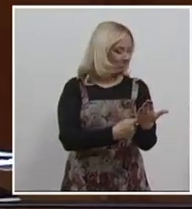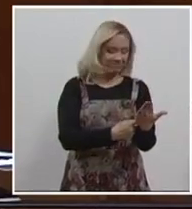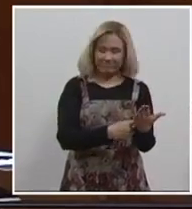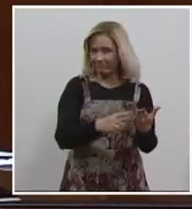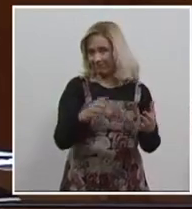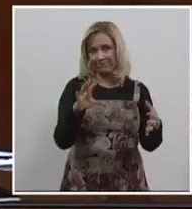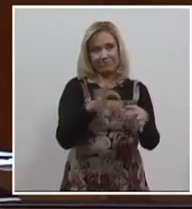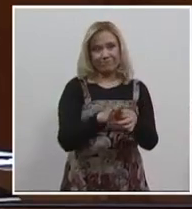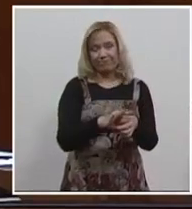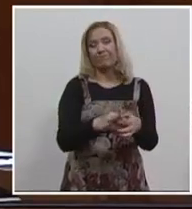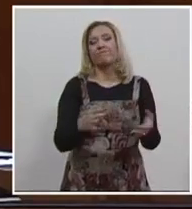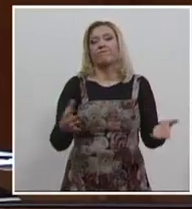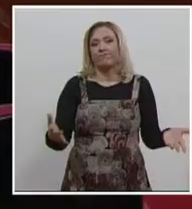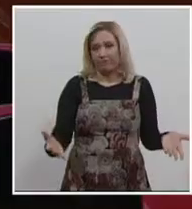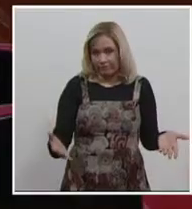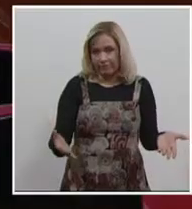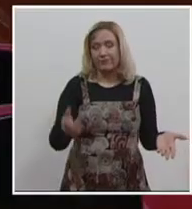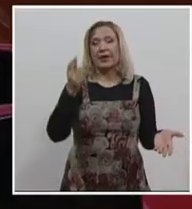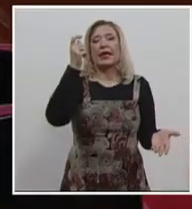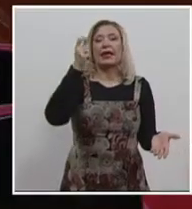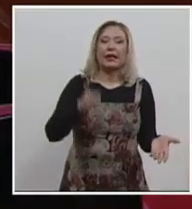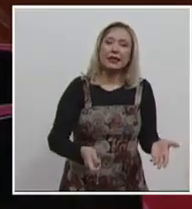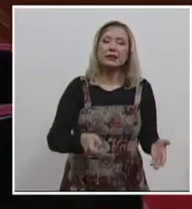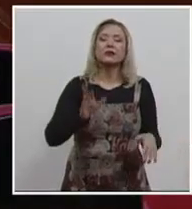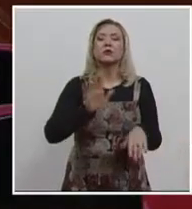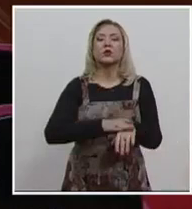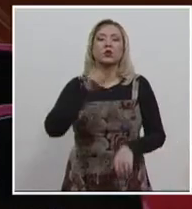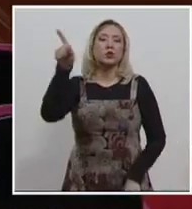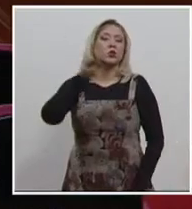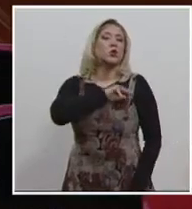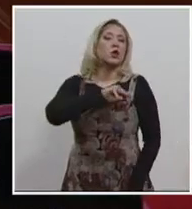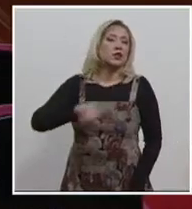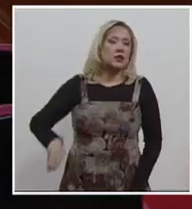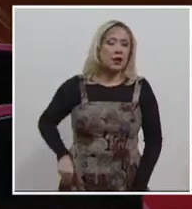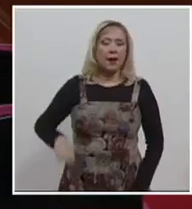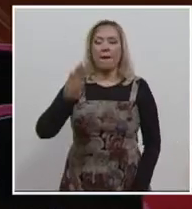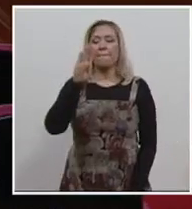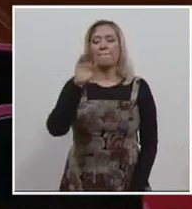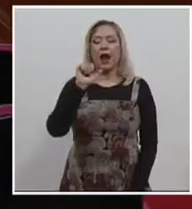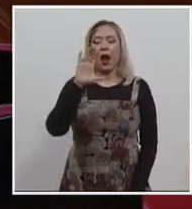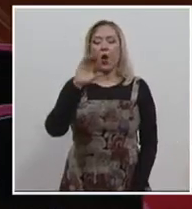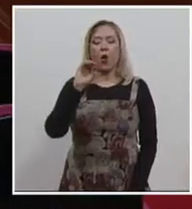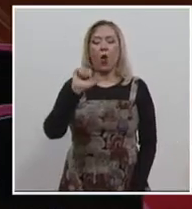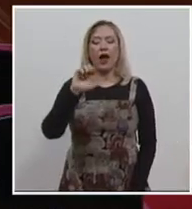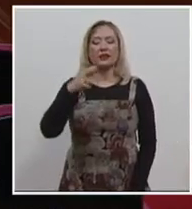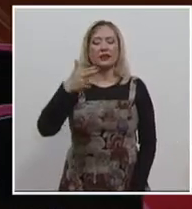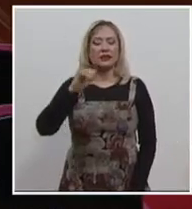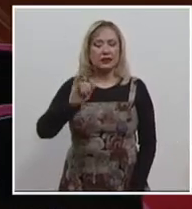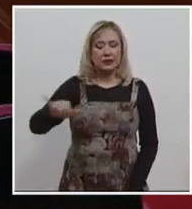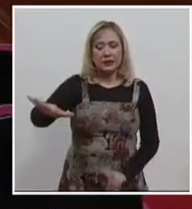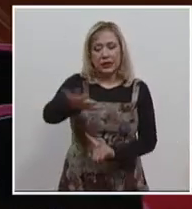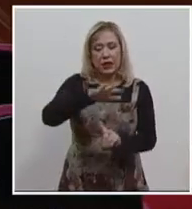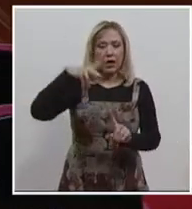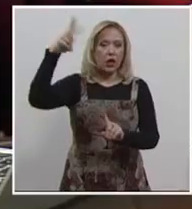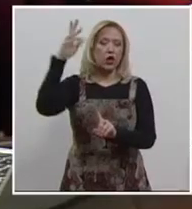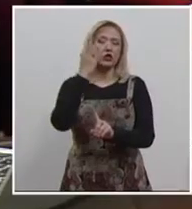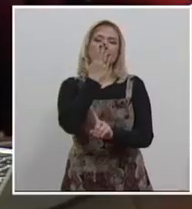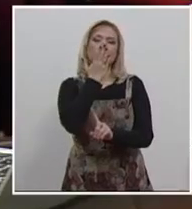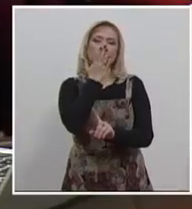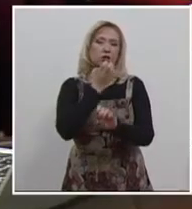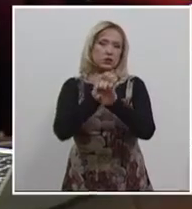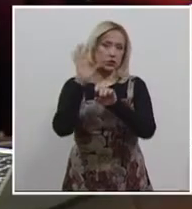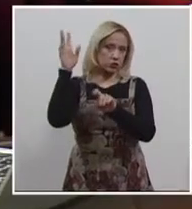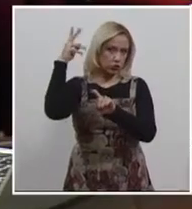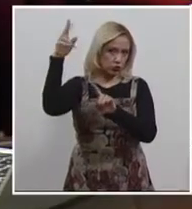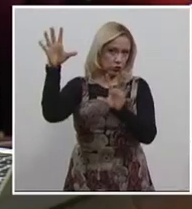son efectivamente respecto del municipio de Bacuachi en el estado de Sonora. Y el otro punto a tener